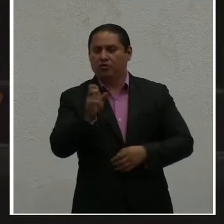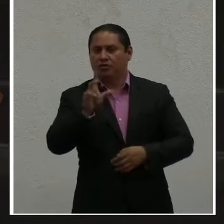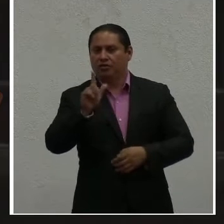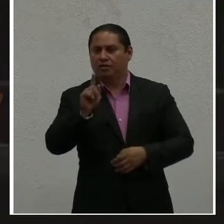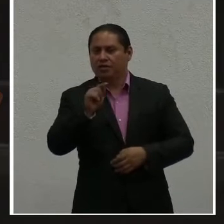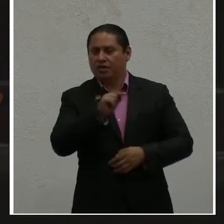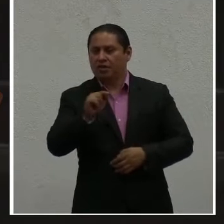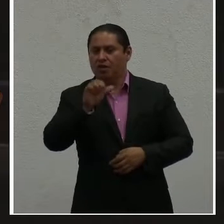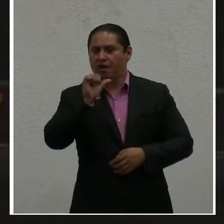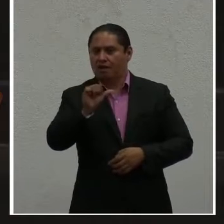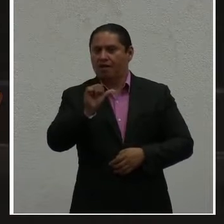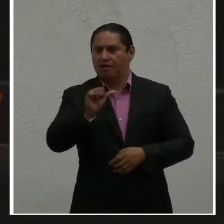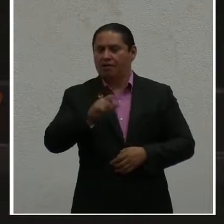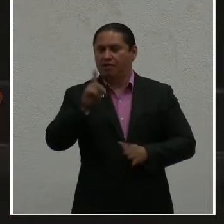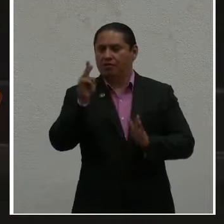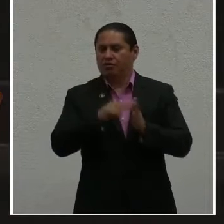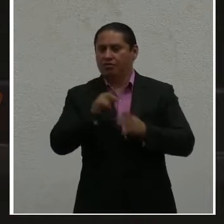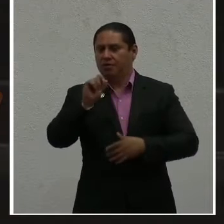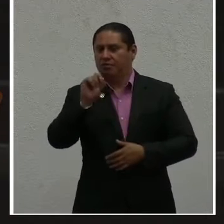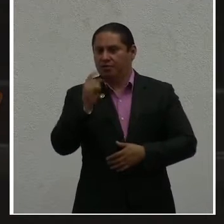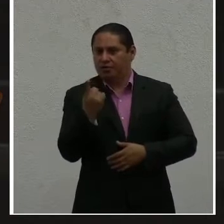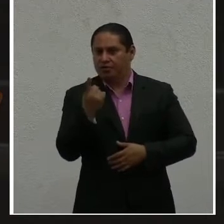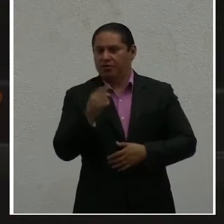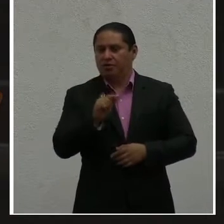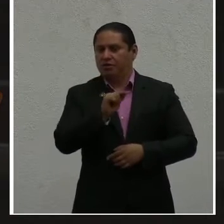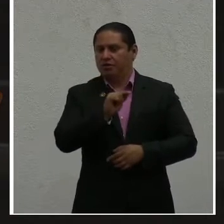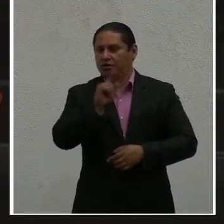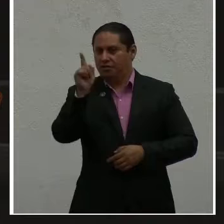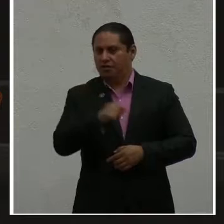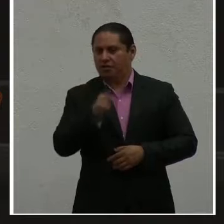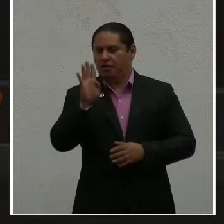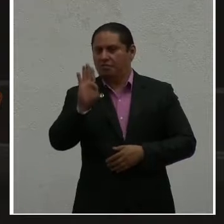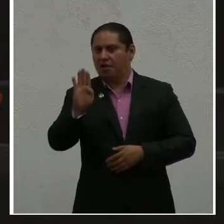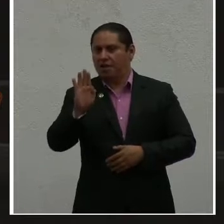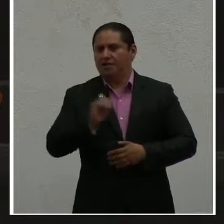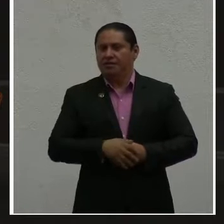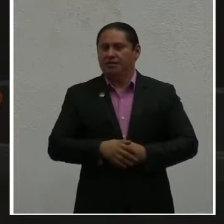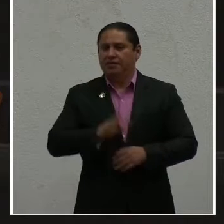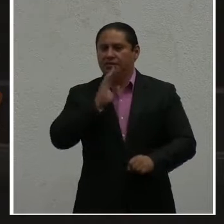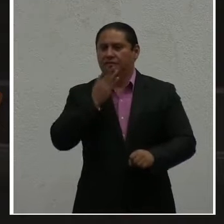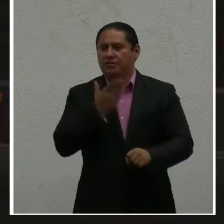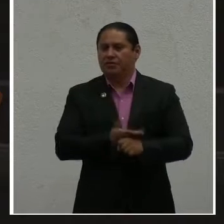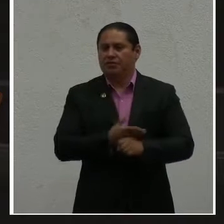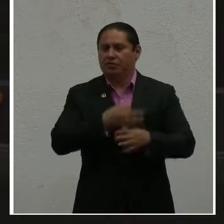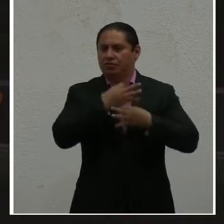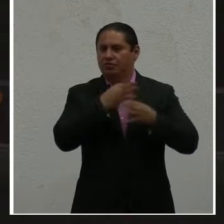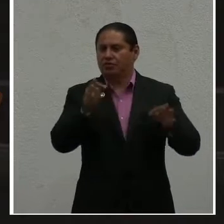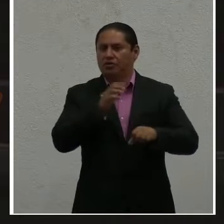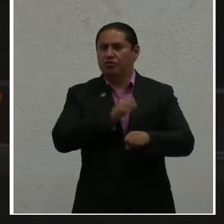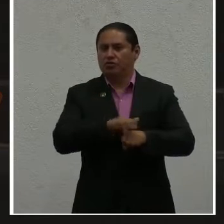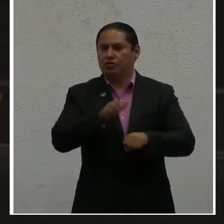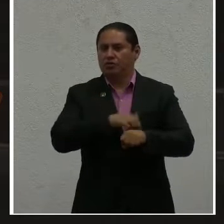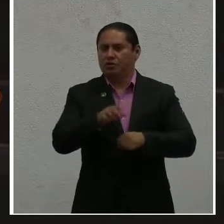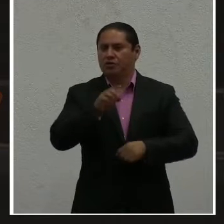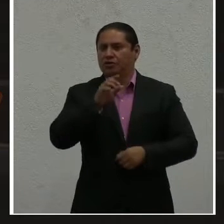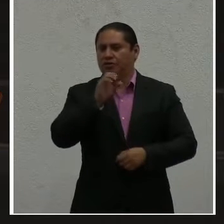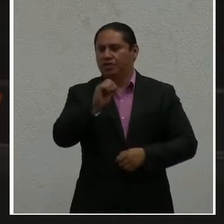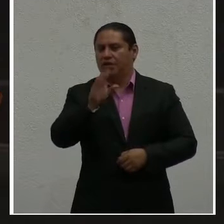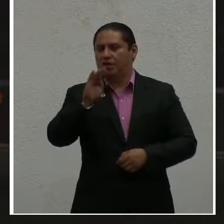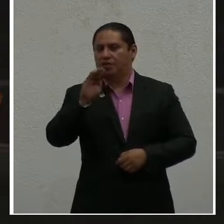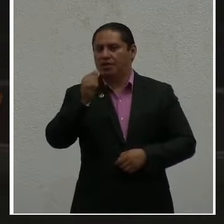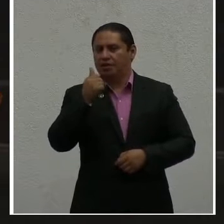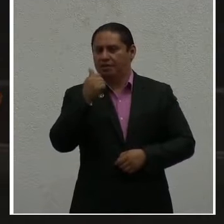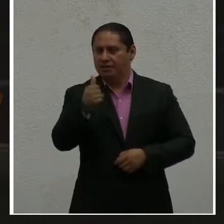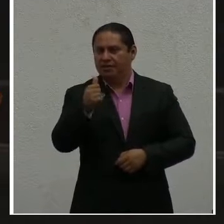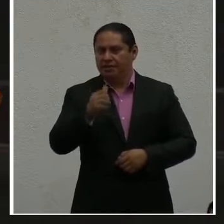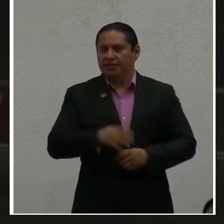2370-A, 2021, diagonal B, correspondiente al decreto número 096, por el que